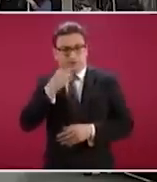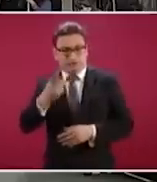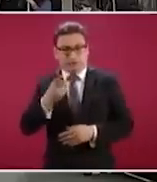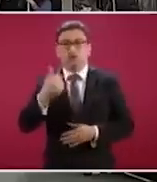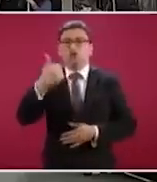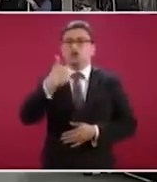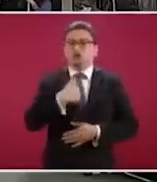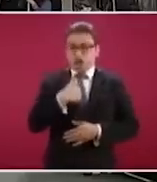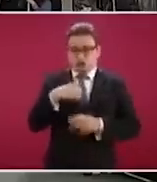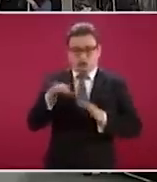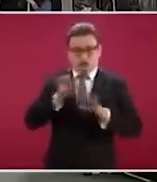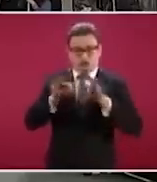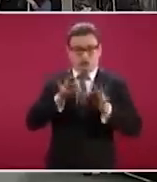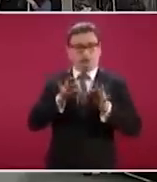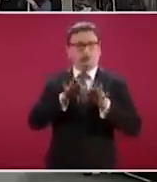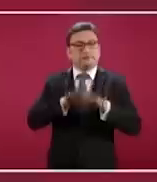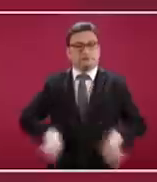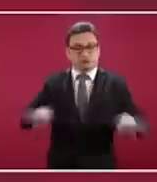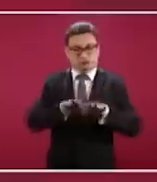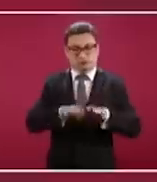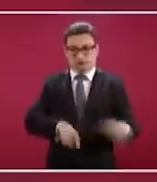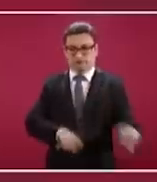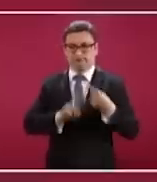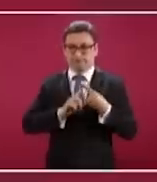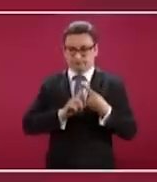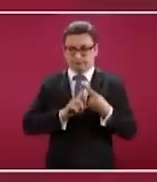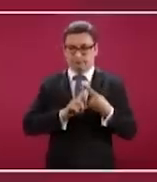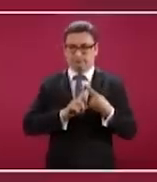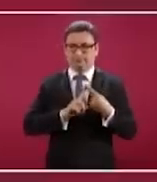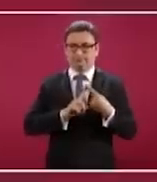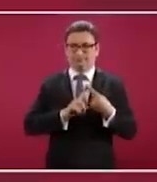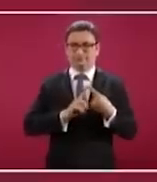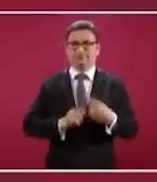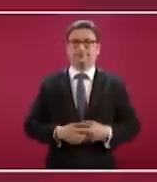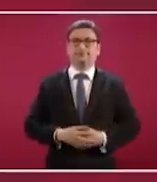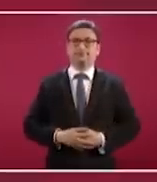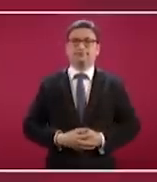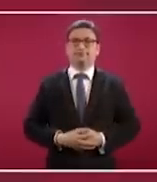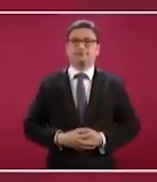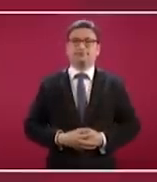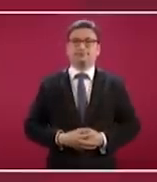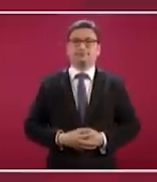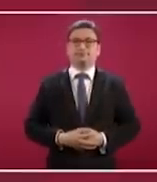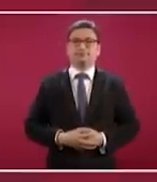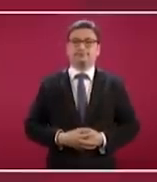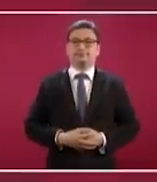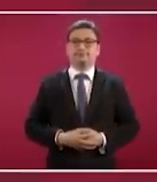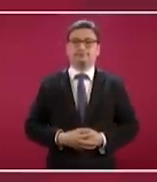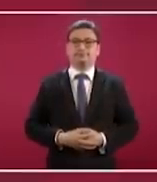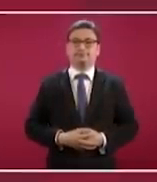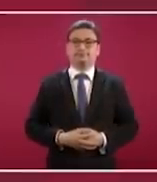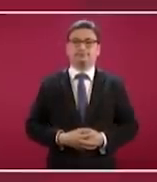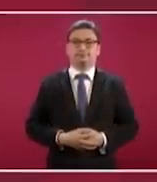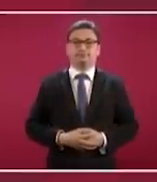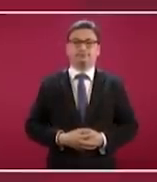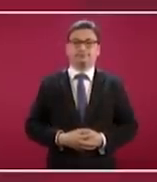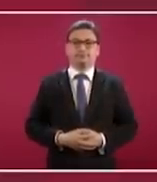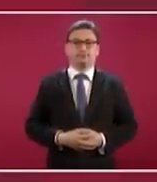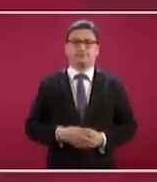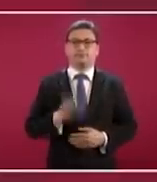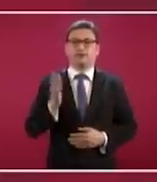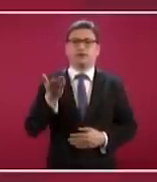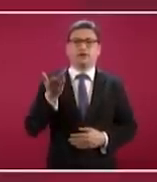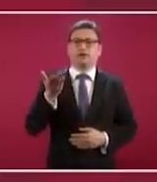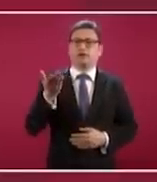puntualizo. Primero, desde los